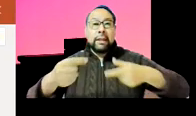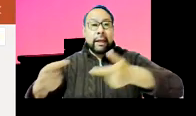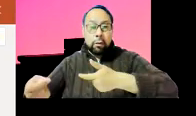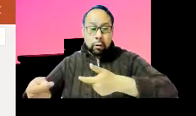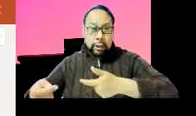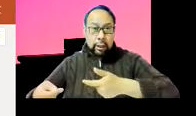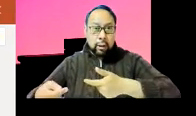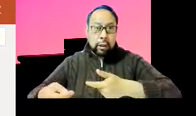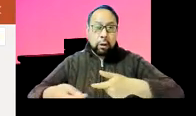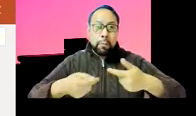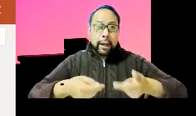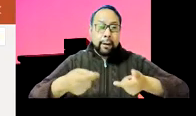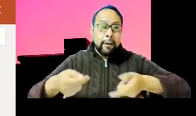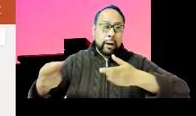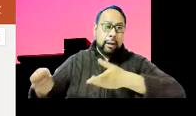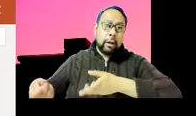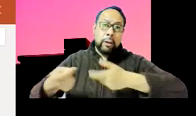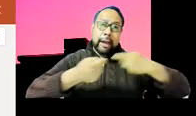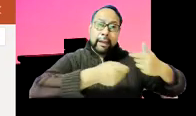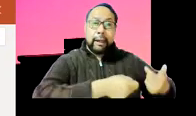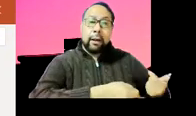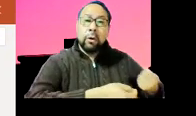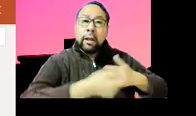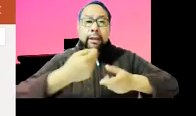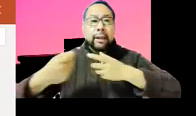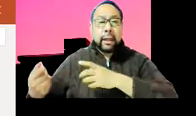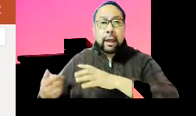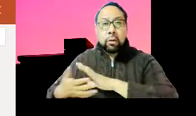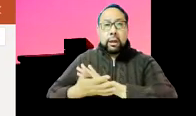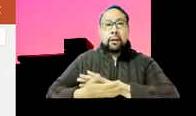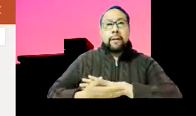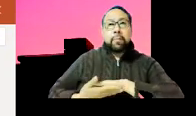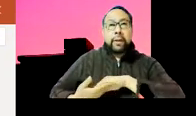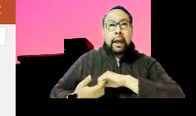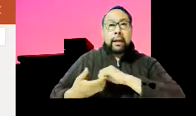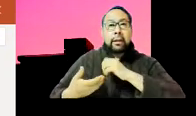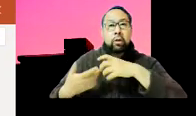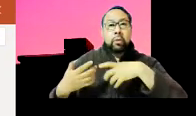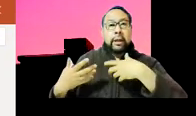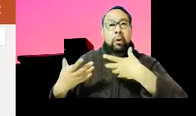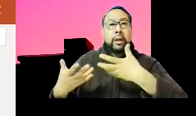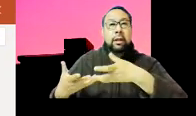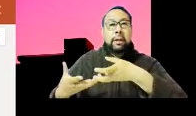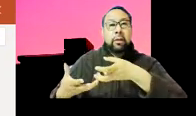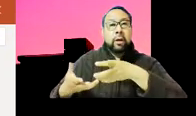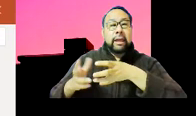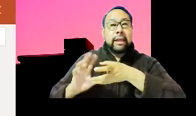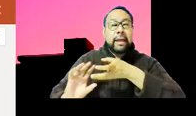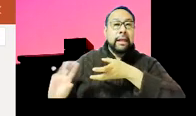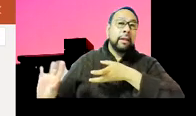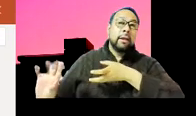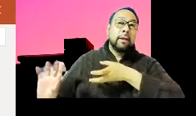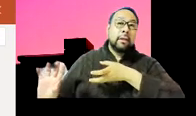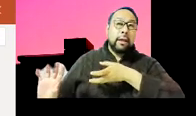que convencer, ya decía yo antes, de comprar o realizar o dejar de hacer algo. Y en este caso es a que se sumen a una actividad o